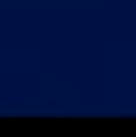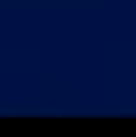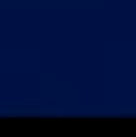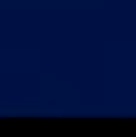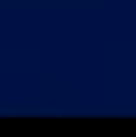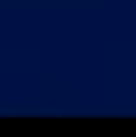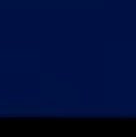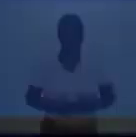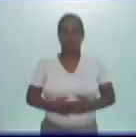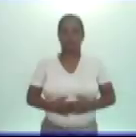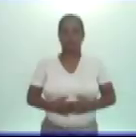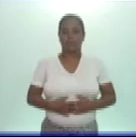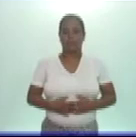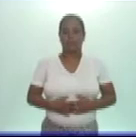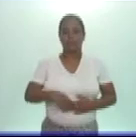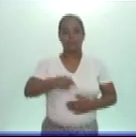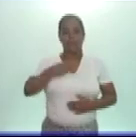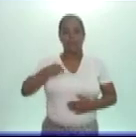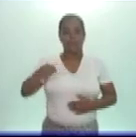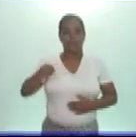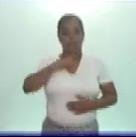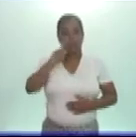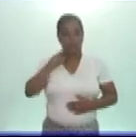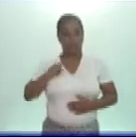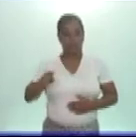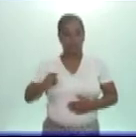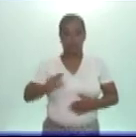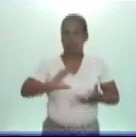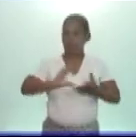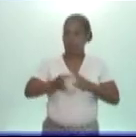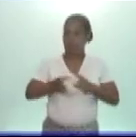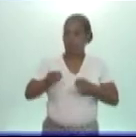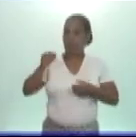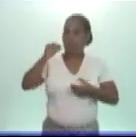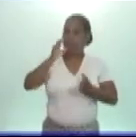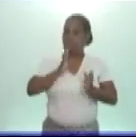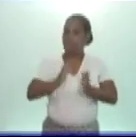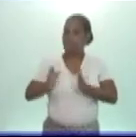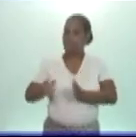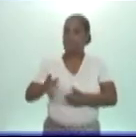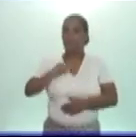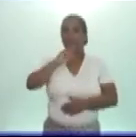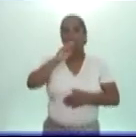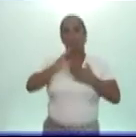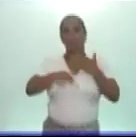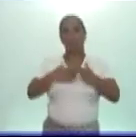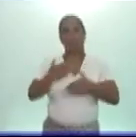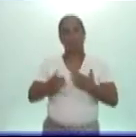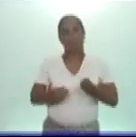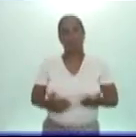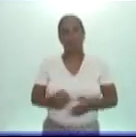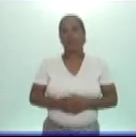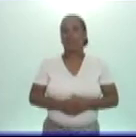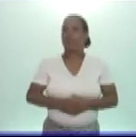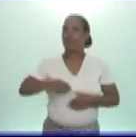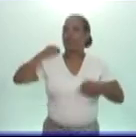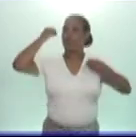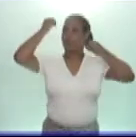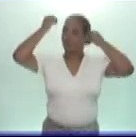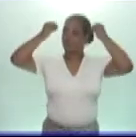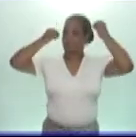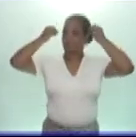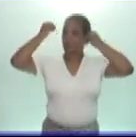Copiaron la pregunta, esa forma parte del problema, o sea, forma parte de la situación que estamos